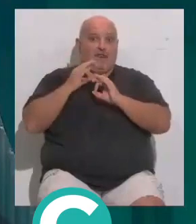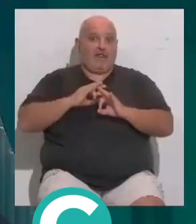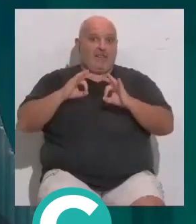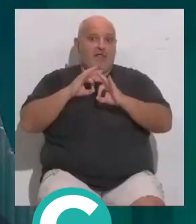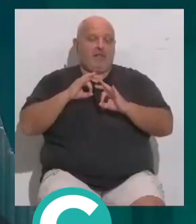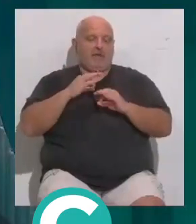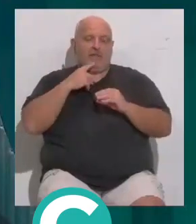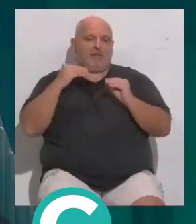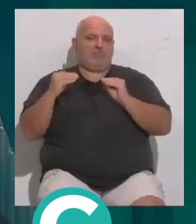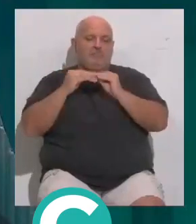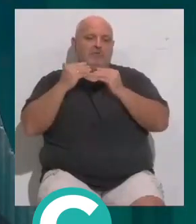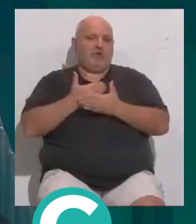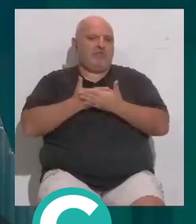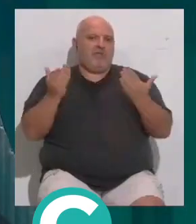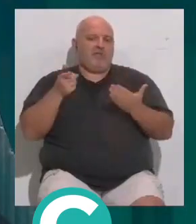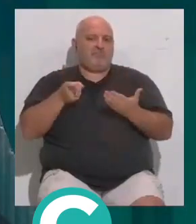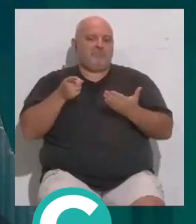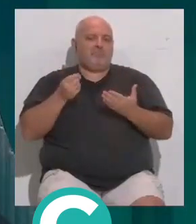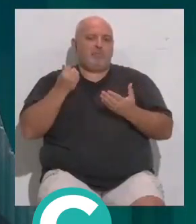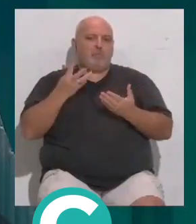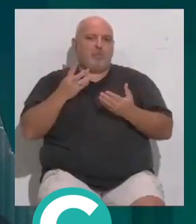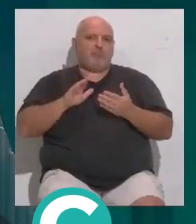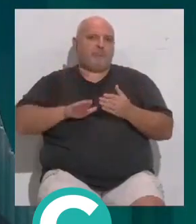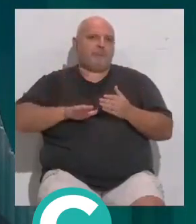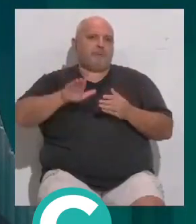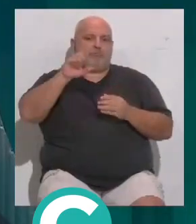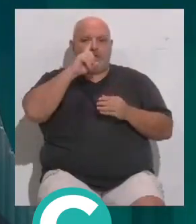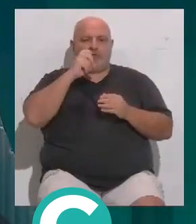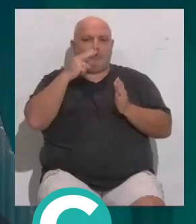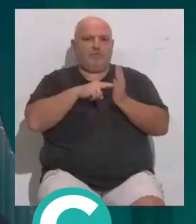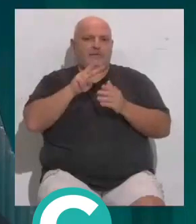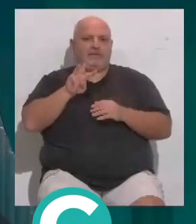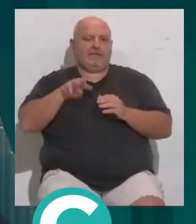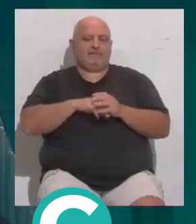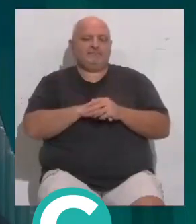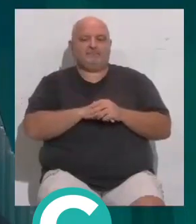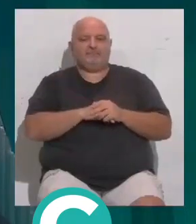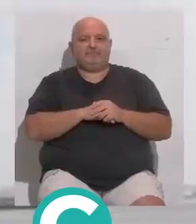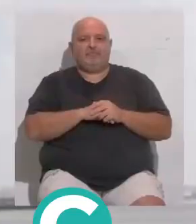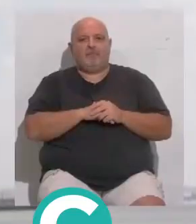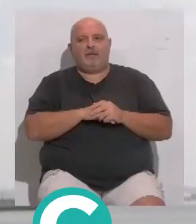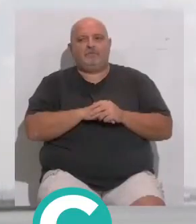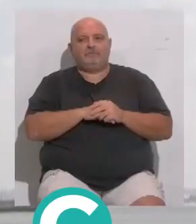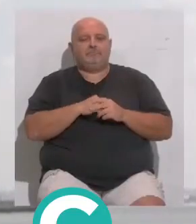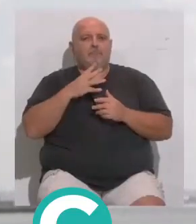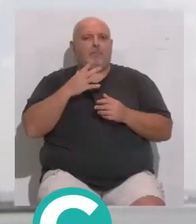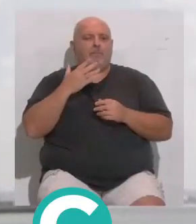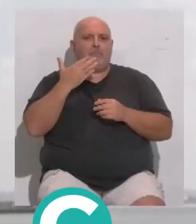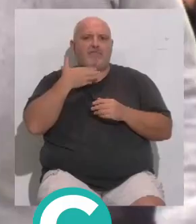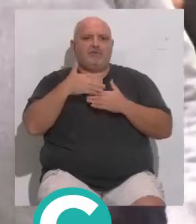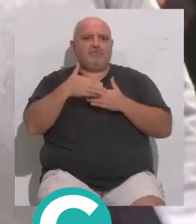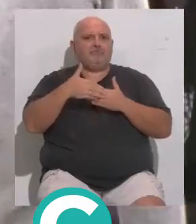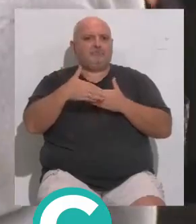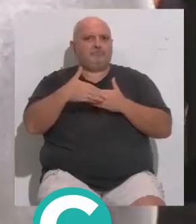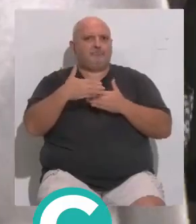más, confían en un nuevo repunte para el año 2023. Buenas previsiones para el sector